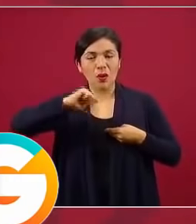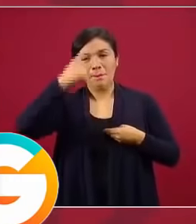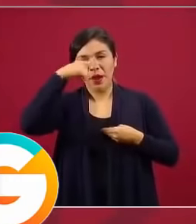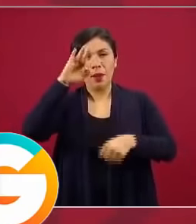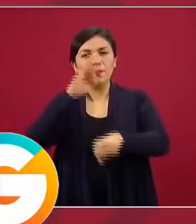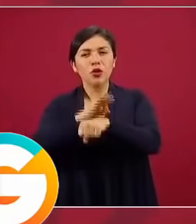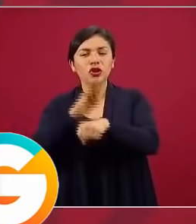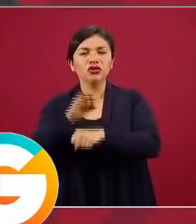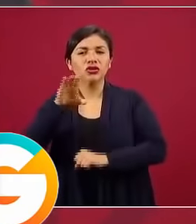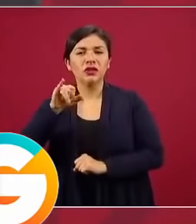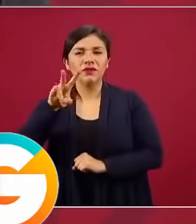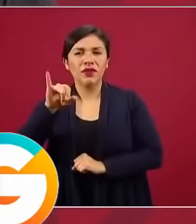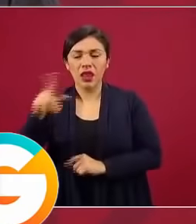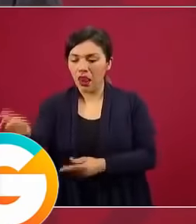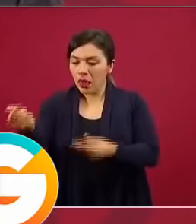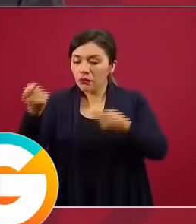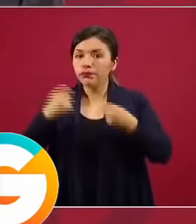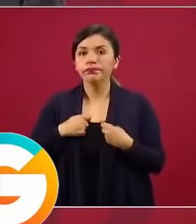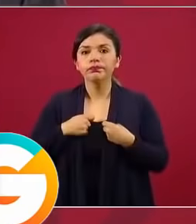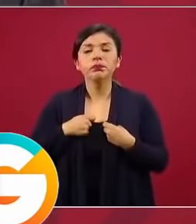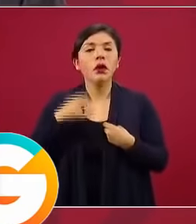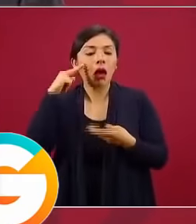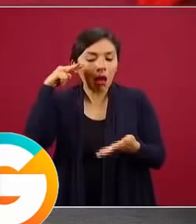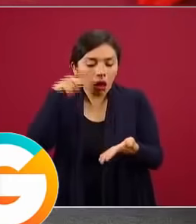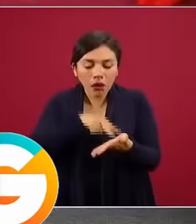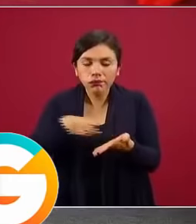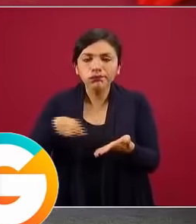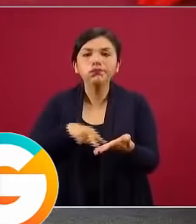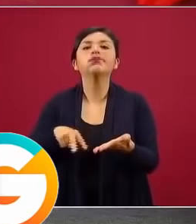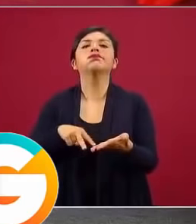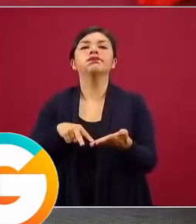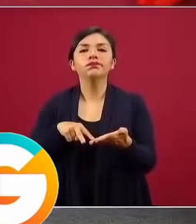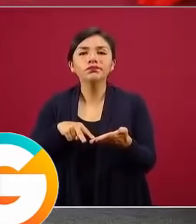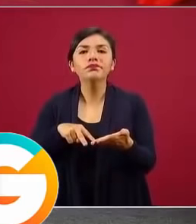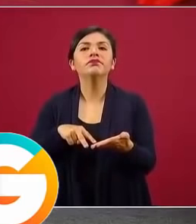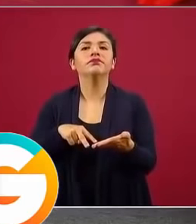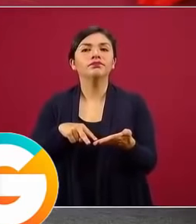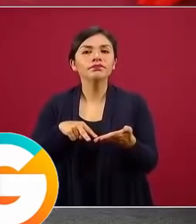Protección Civil, ya me